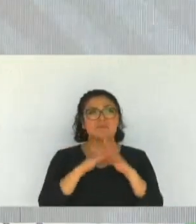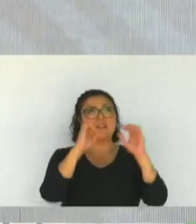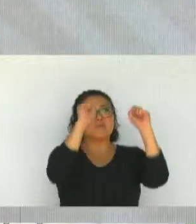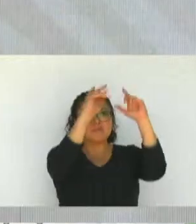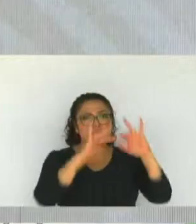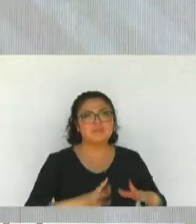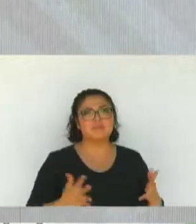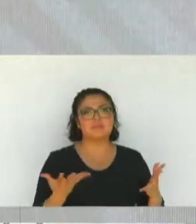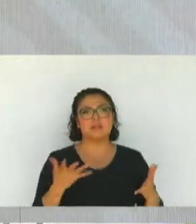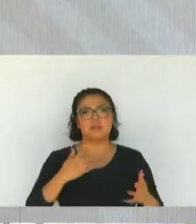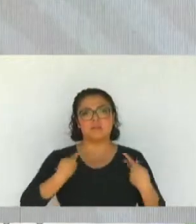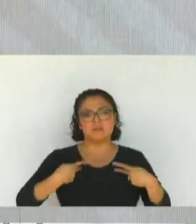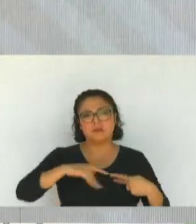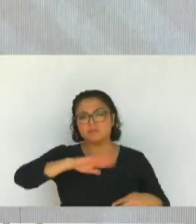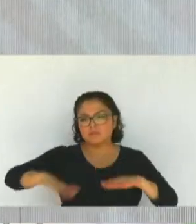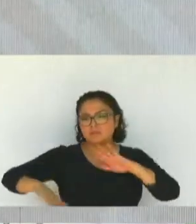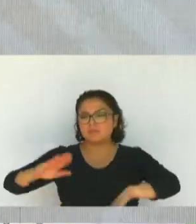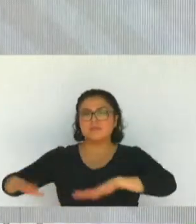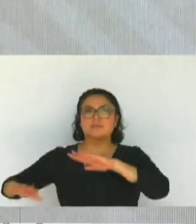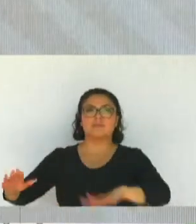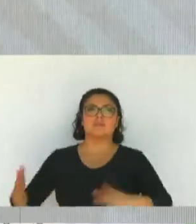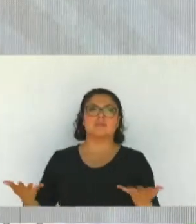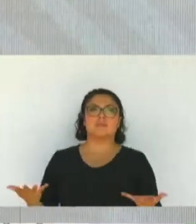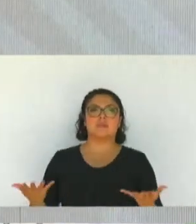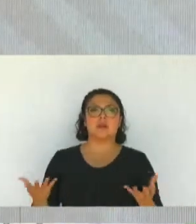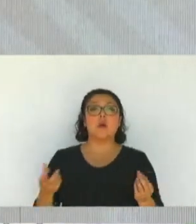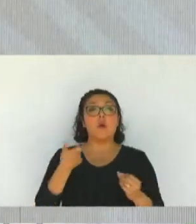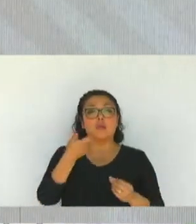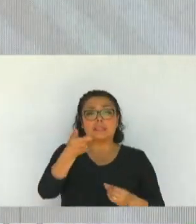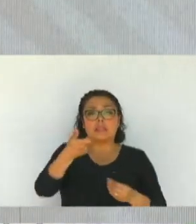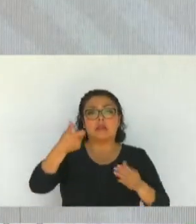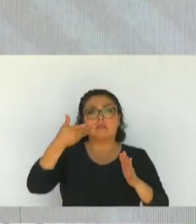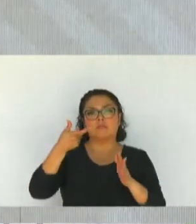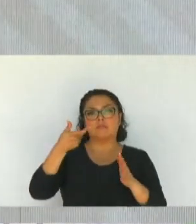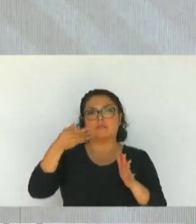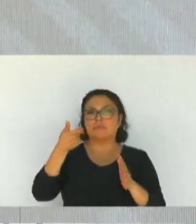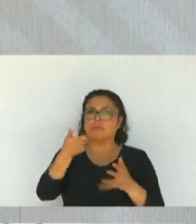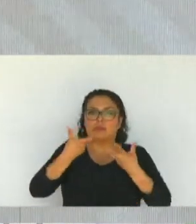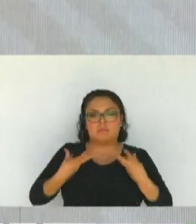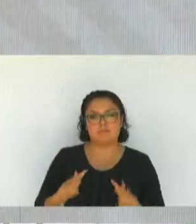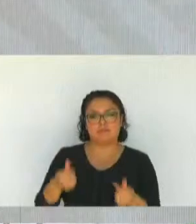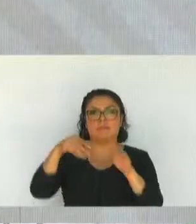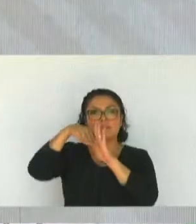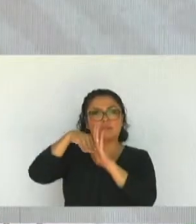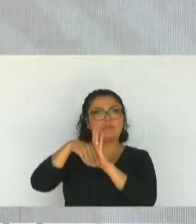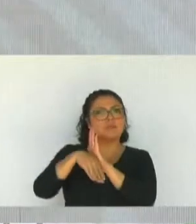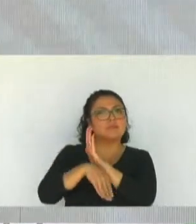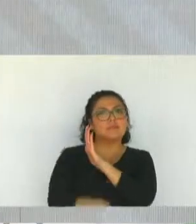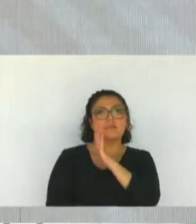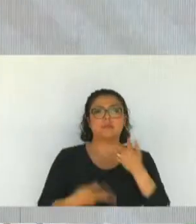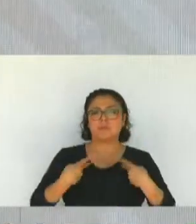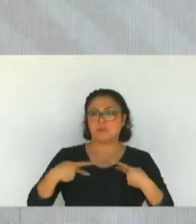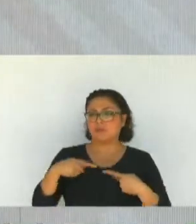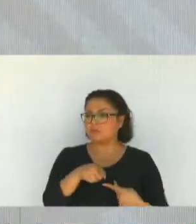una guerra deja a su paso, el desgaste económico, el agotamiento de las personas, de las familias, de la sociedad en